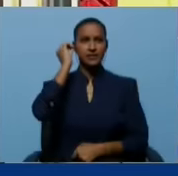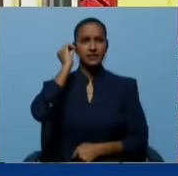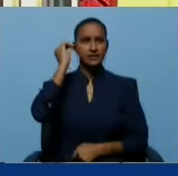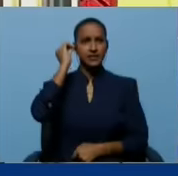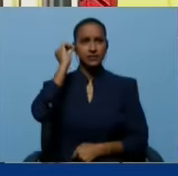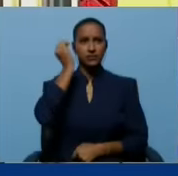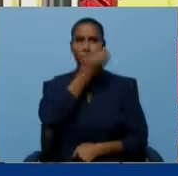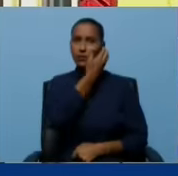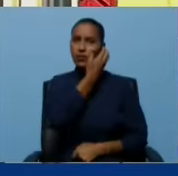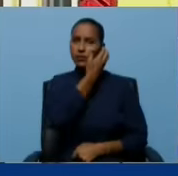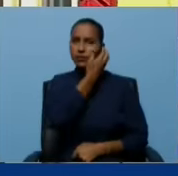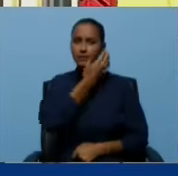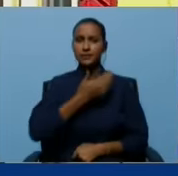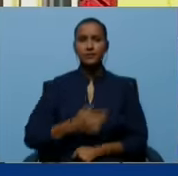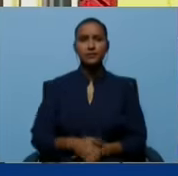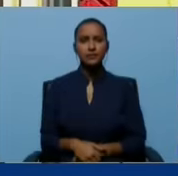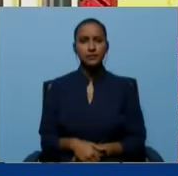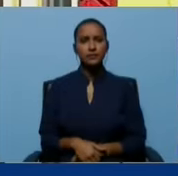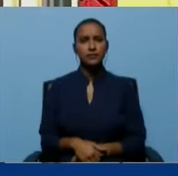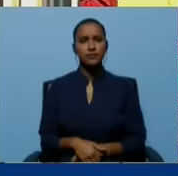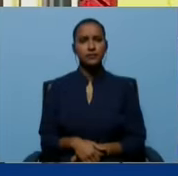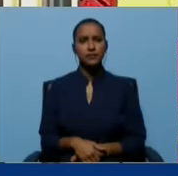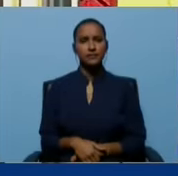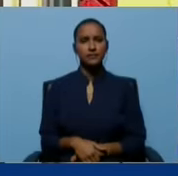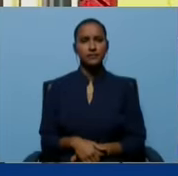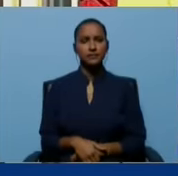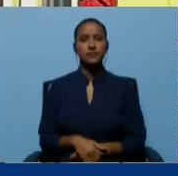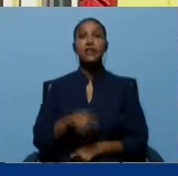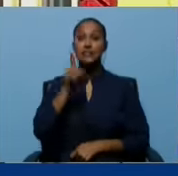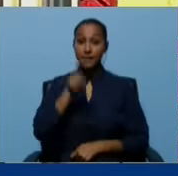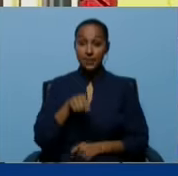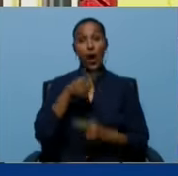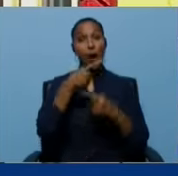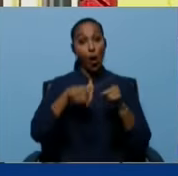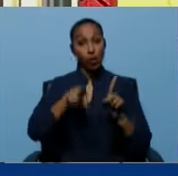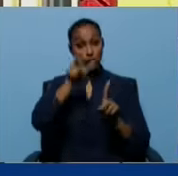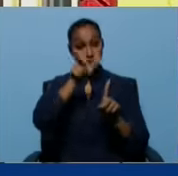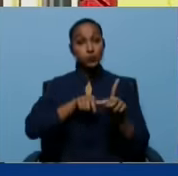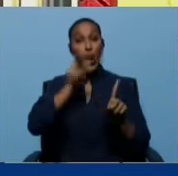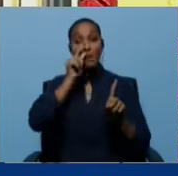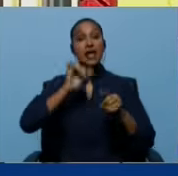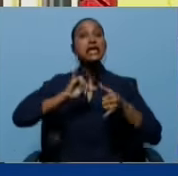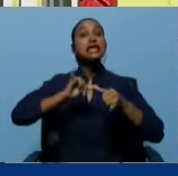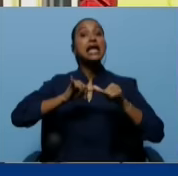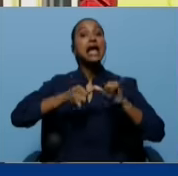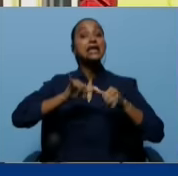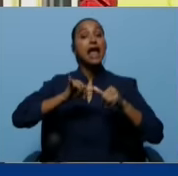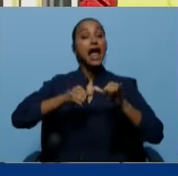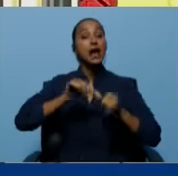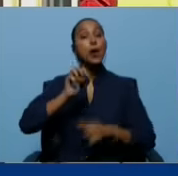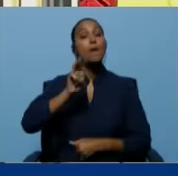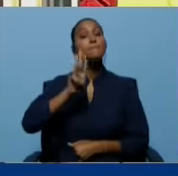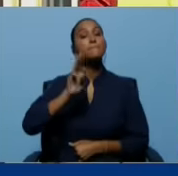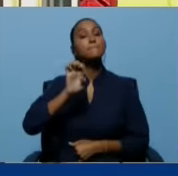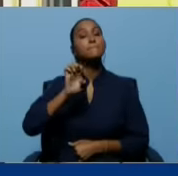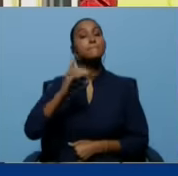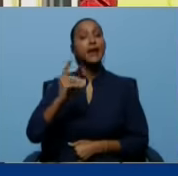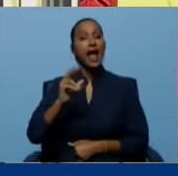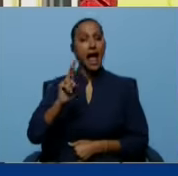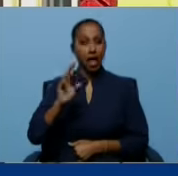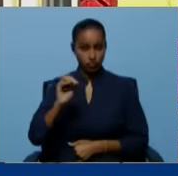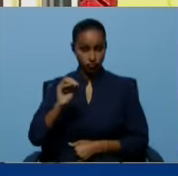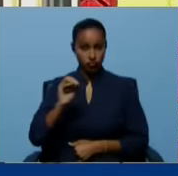Igualmente, le he pedido al ingeniero Pedro Tellechea, que asuma